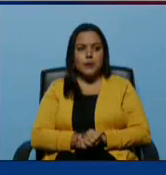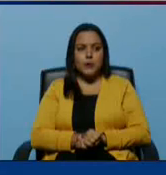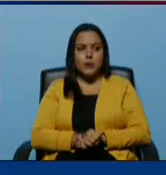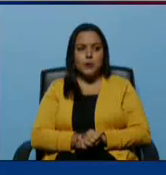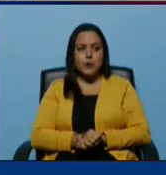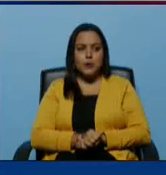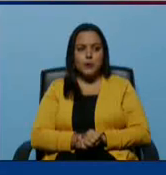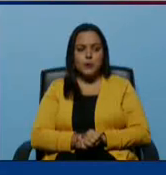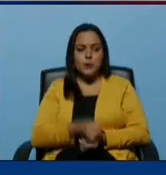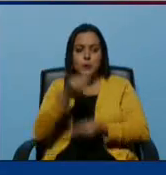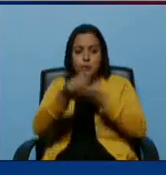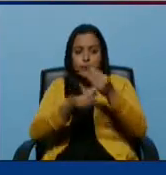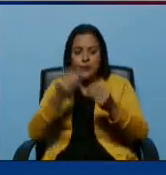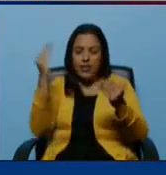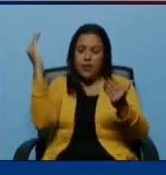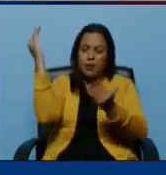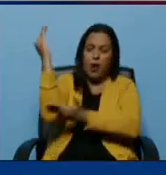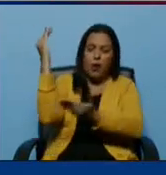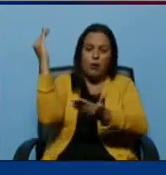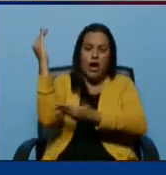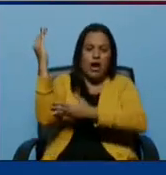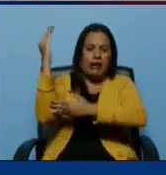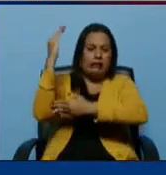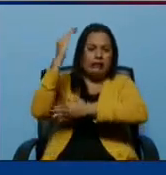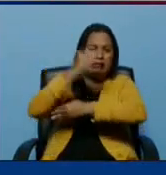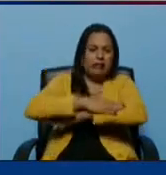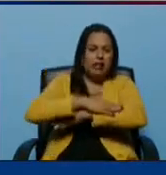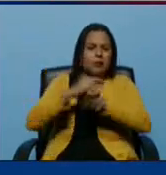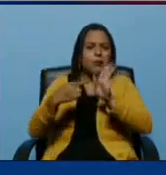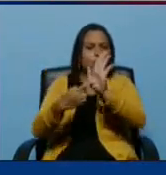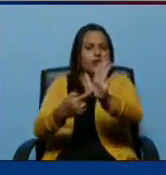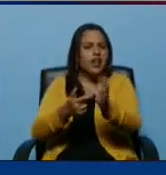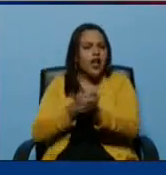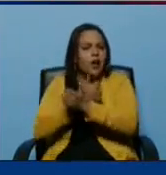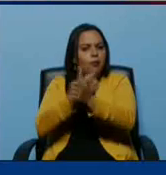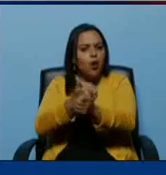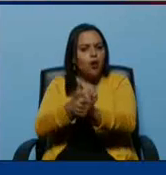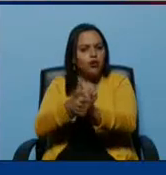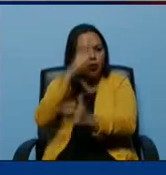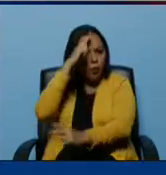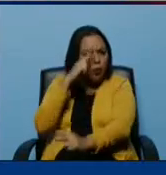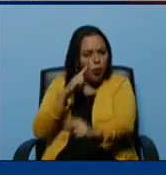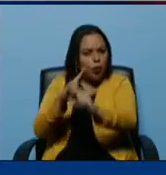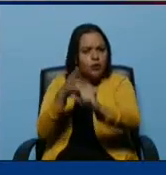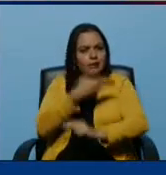Tumbaron estatuas que son monumentos de amor a nuestro comandante Chávez.